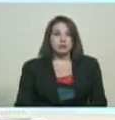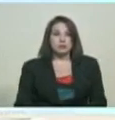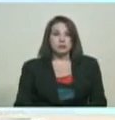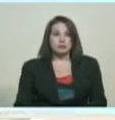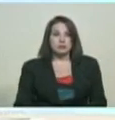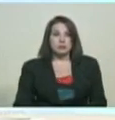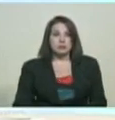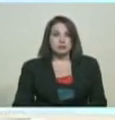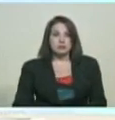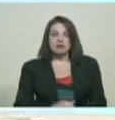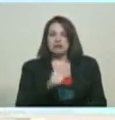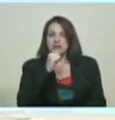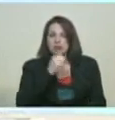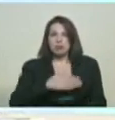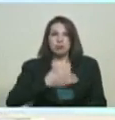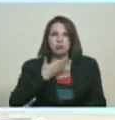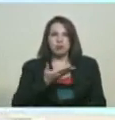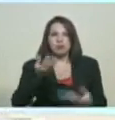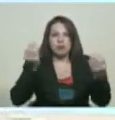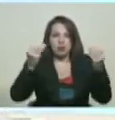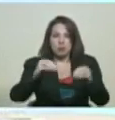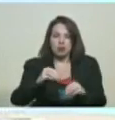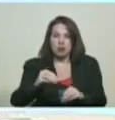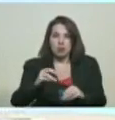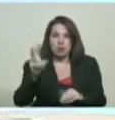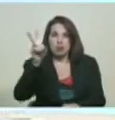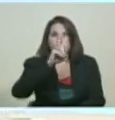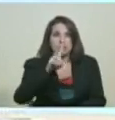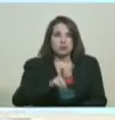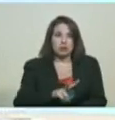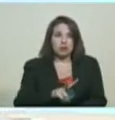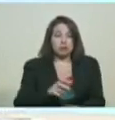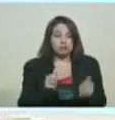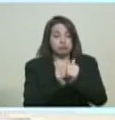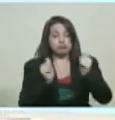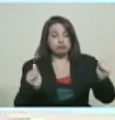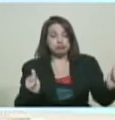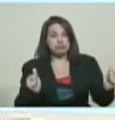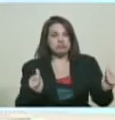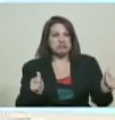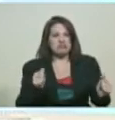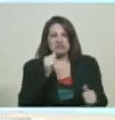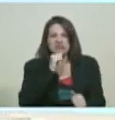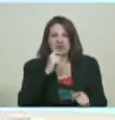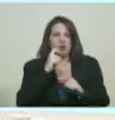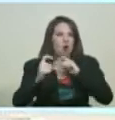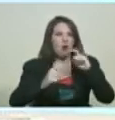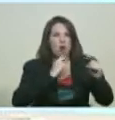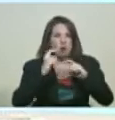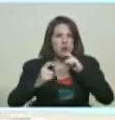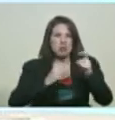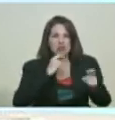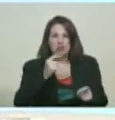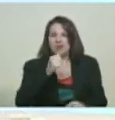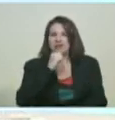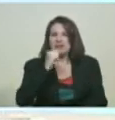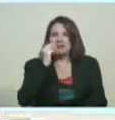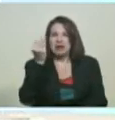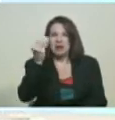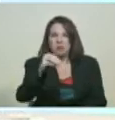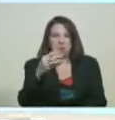quién puede estar de acuerdo con que los venezolanos estemos divididos o estemos divididos y nos odiamos quién puede estar de acuerdo con el